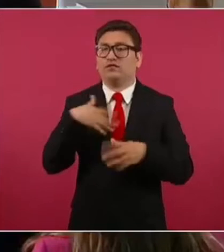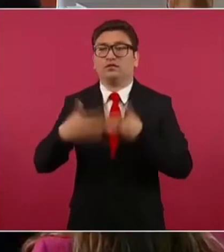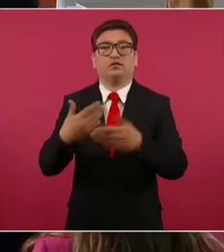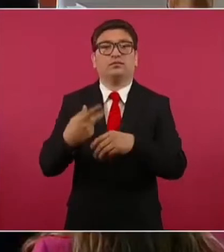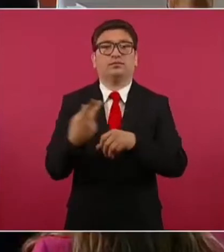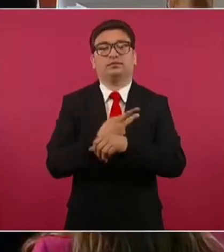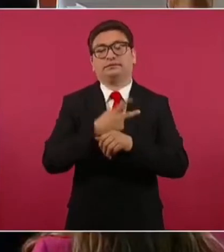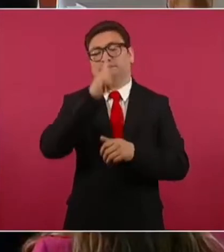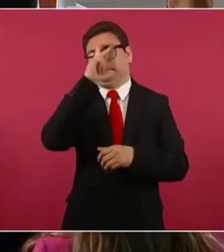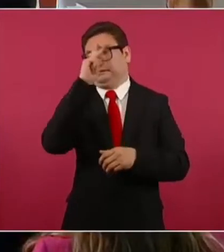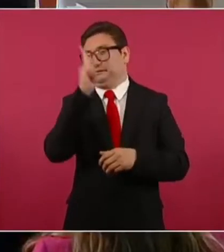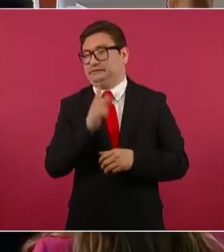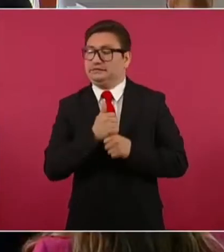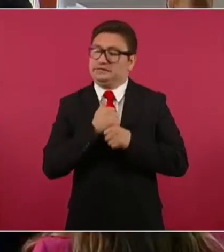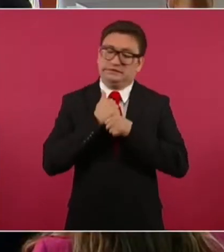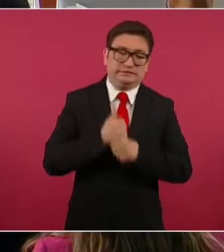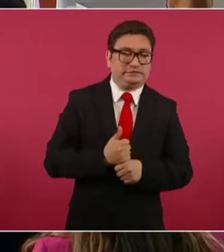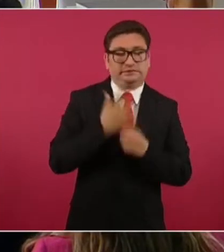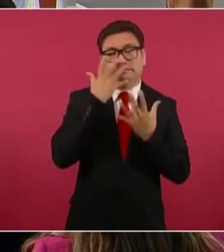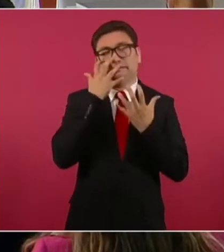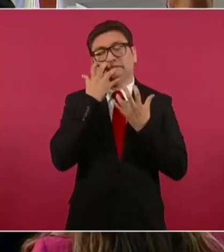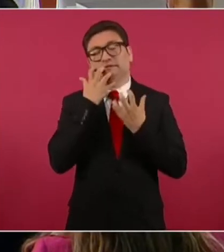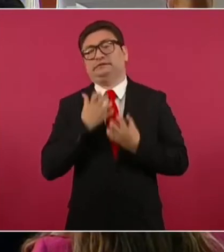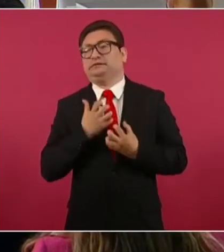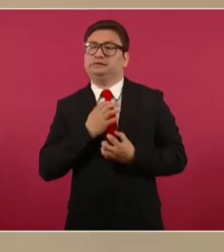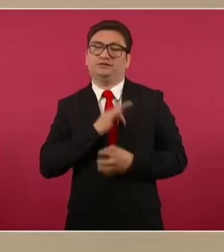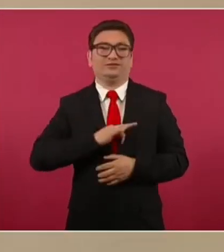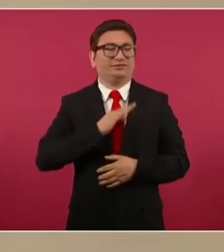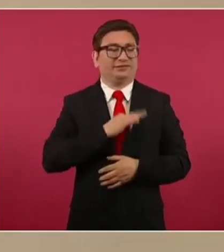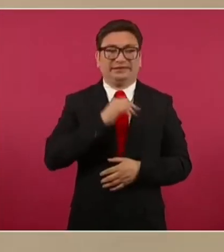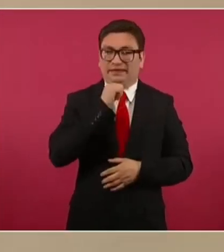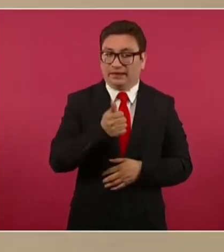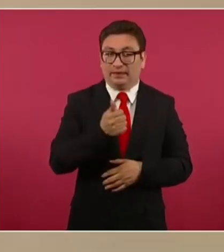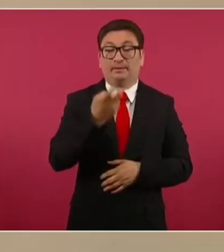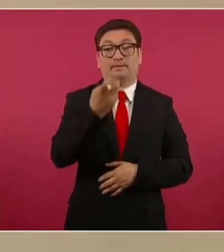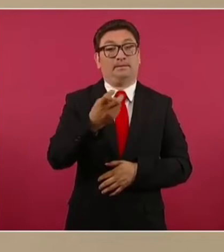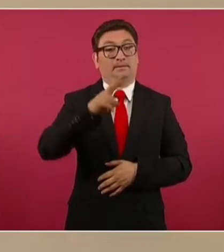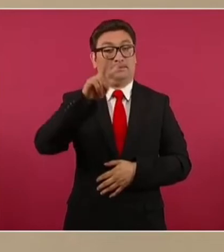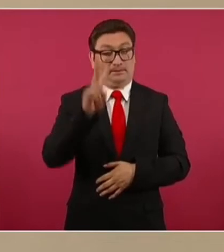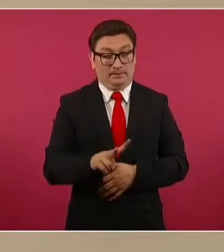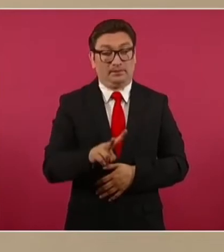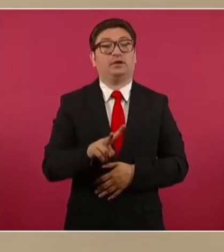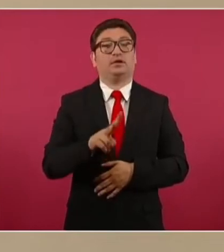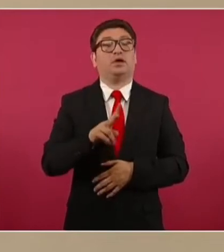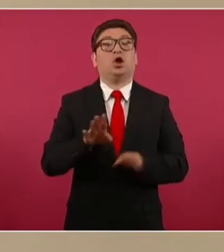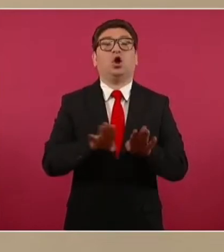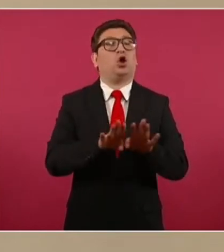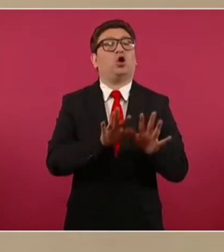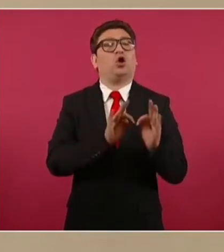mayor tristeza e infelicidad, de modo que la verdadera confrontación